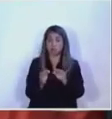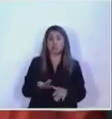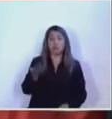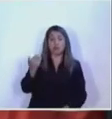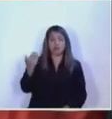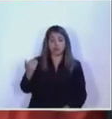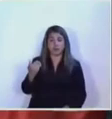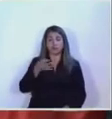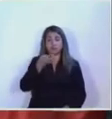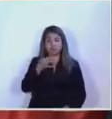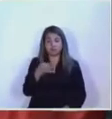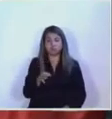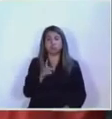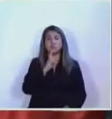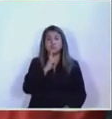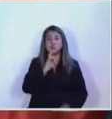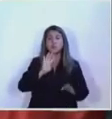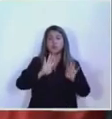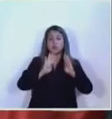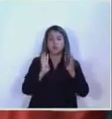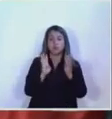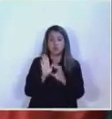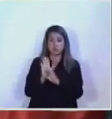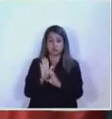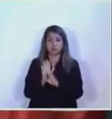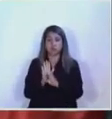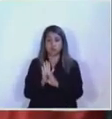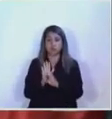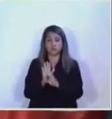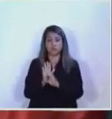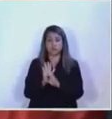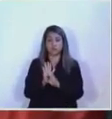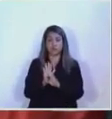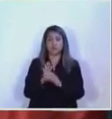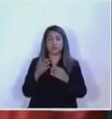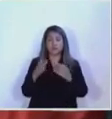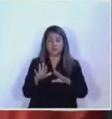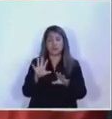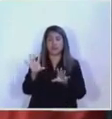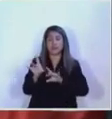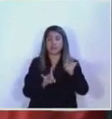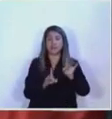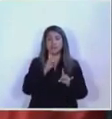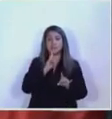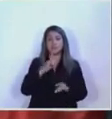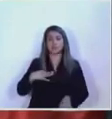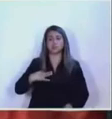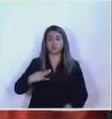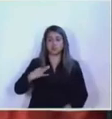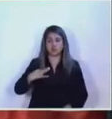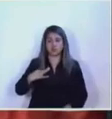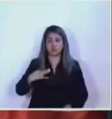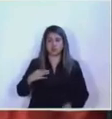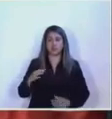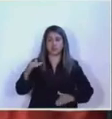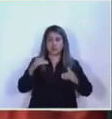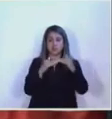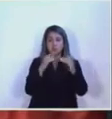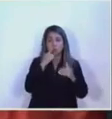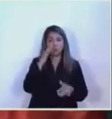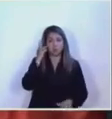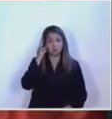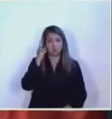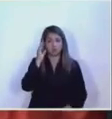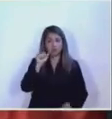un solo palabra, contamos con una convención constitucional, electa en su totalidad por la ciudadanía, que es paritaria y con